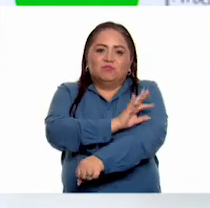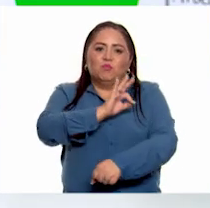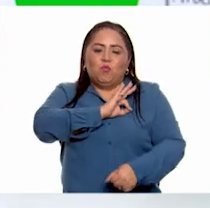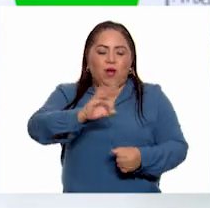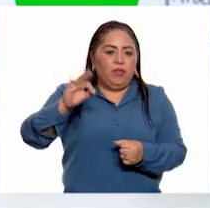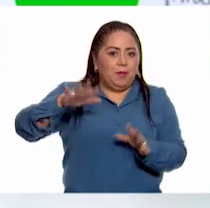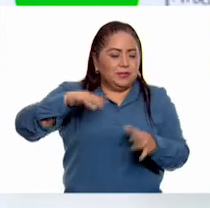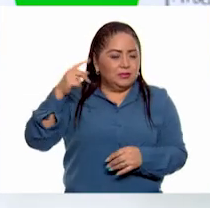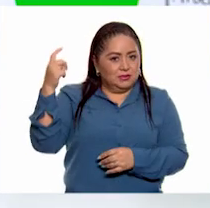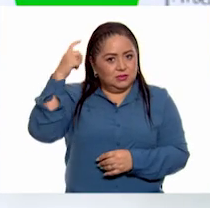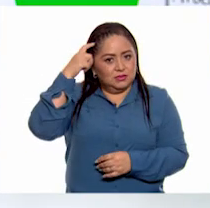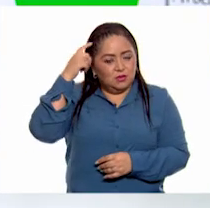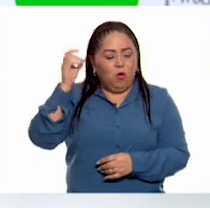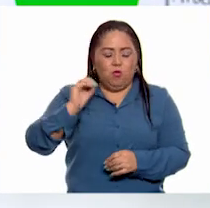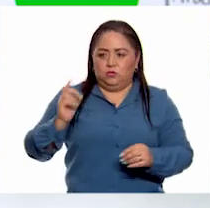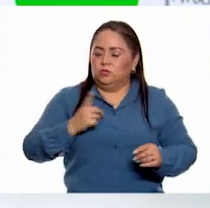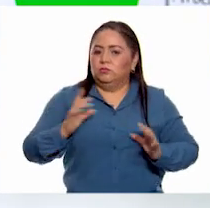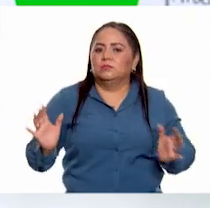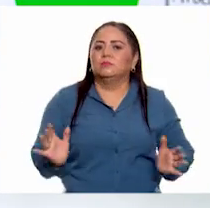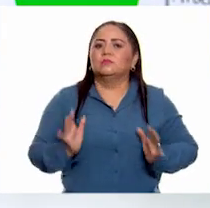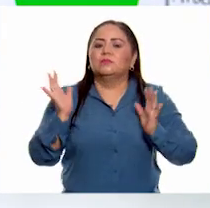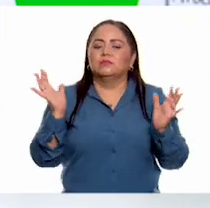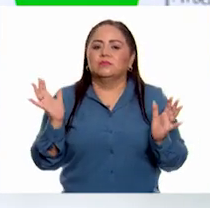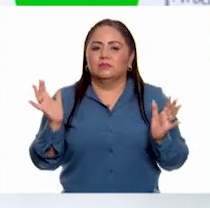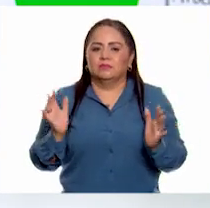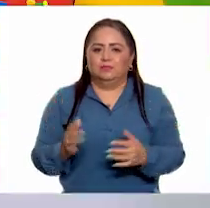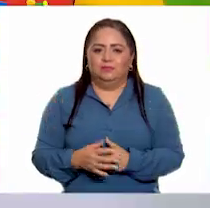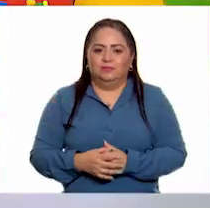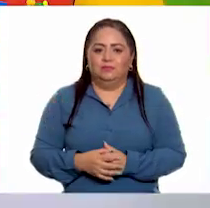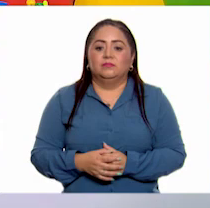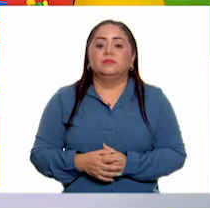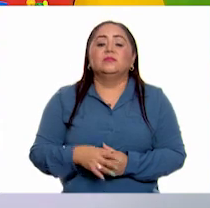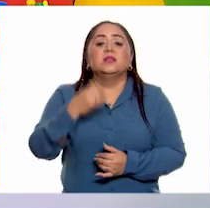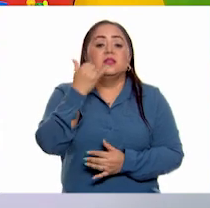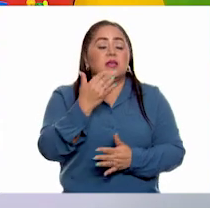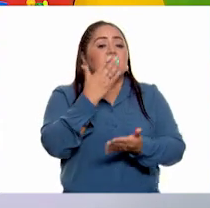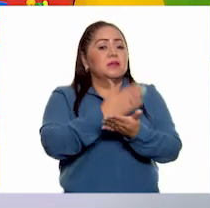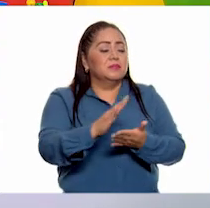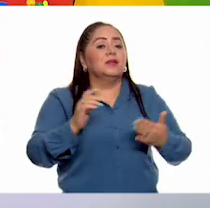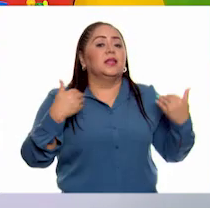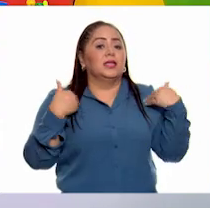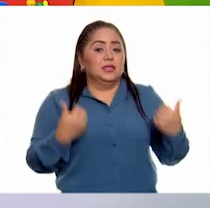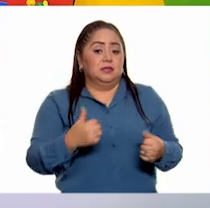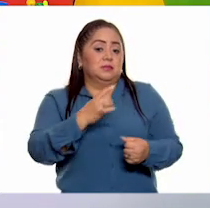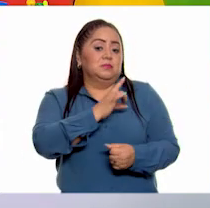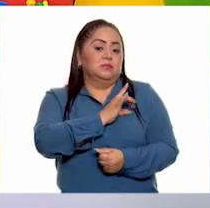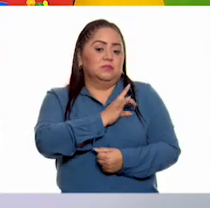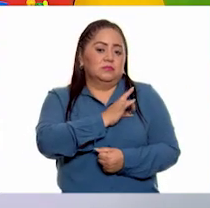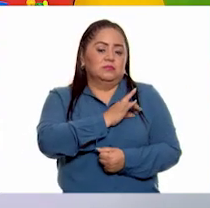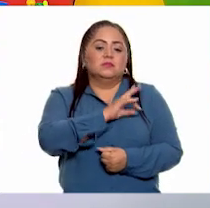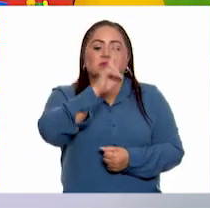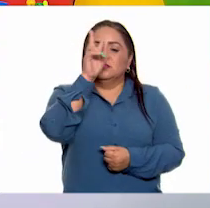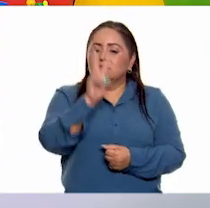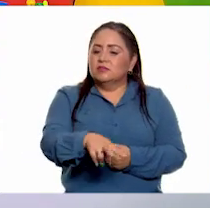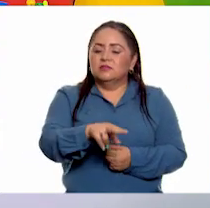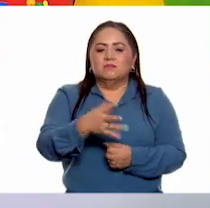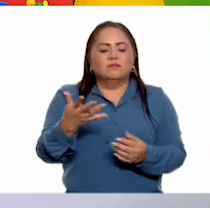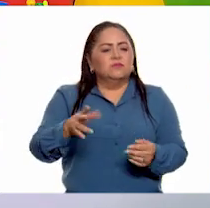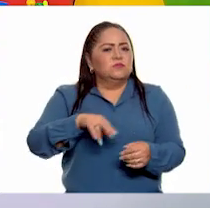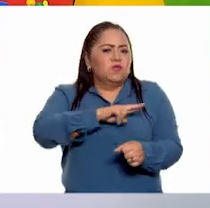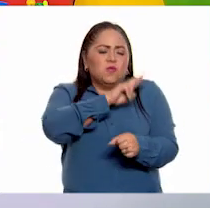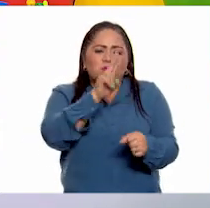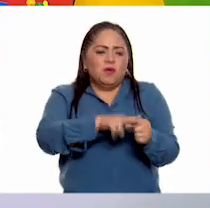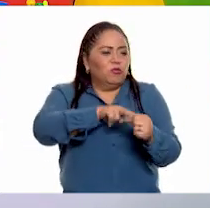un pensamiento o una reacción ante una amenaza. Y además entendimos que los miedos son completamente